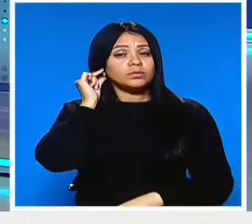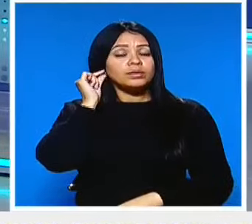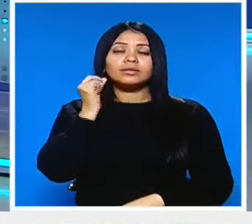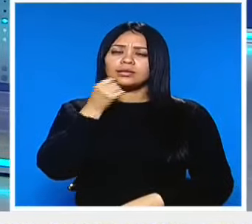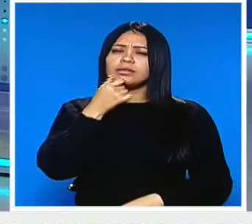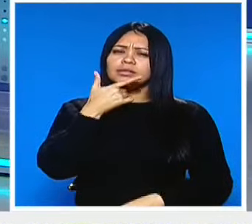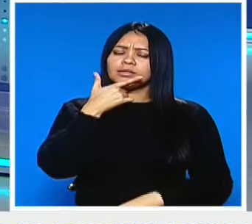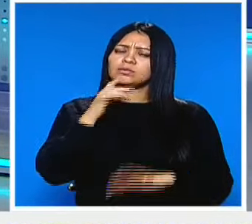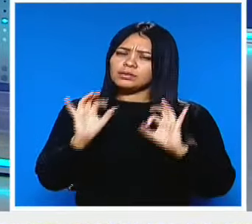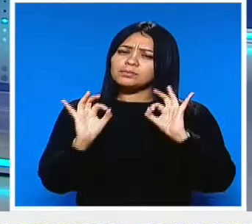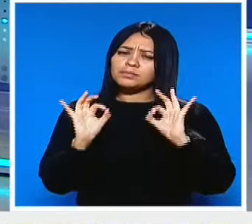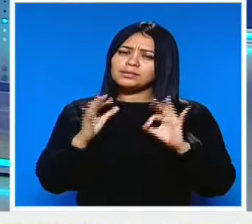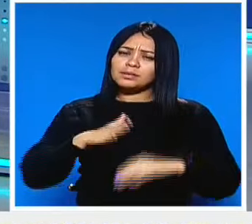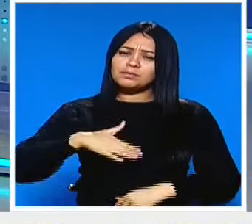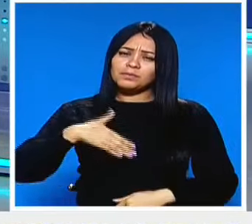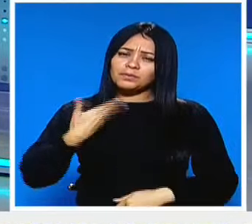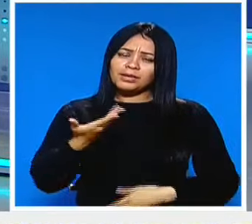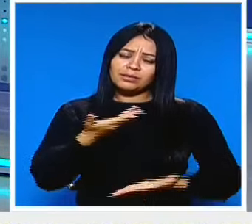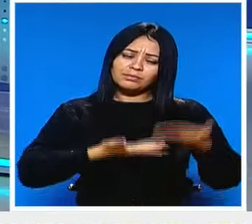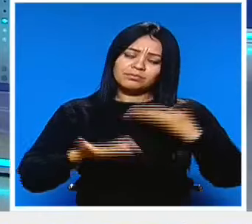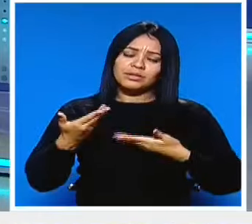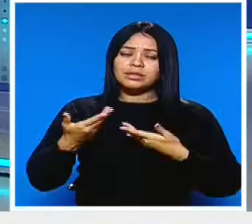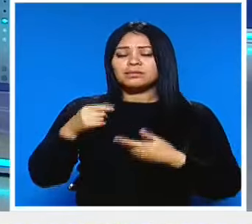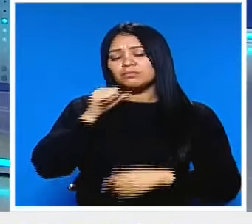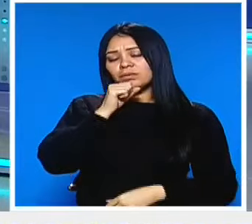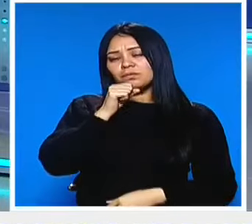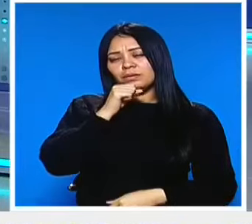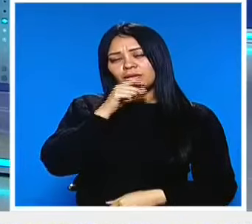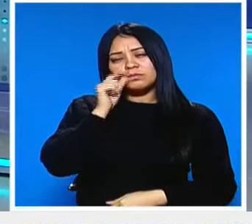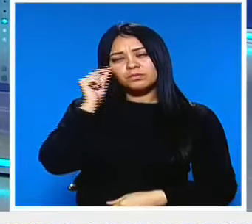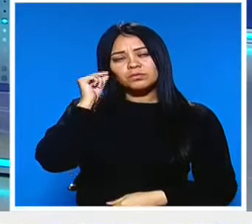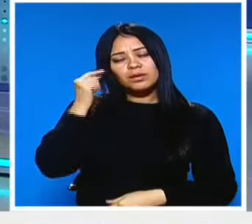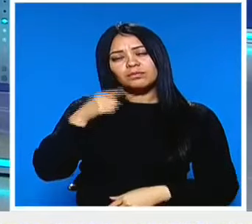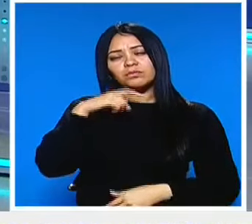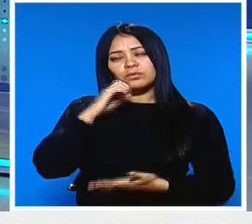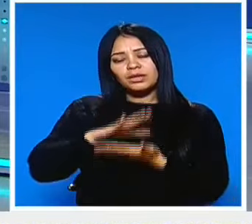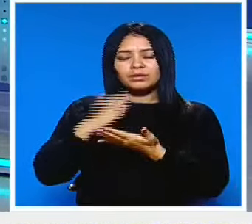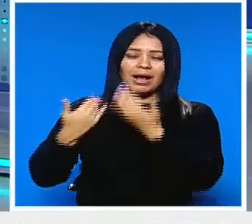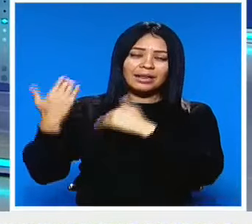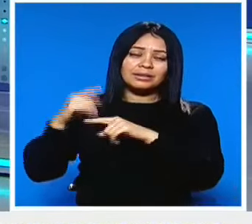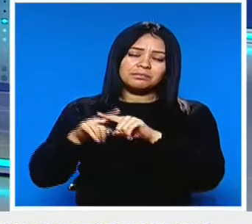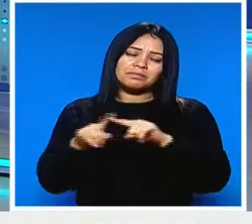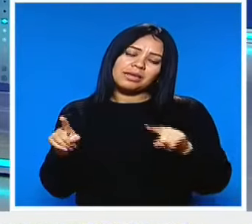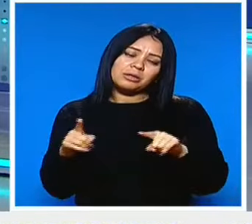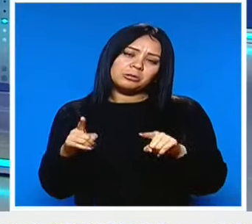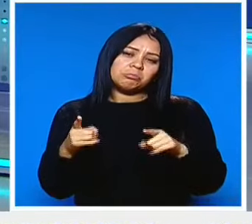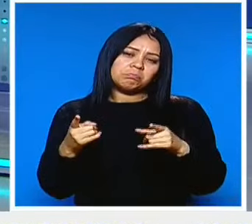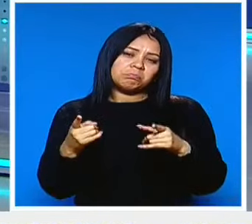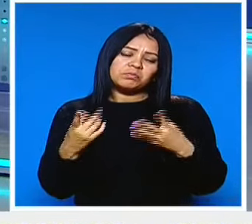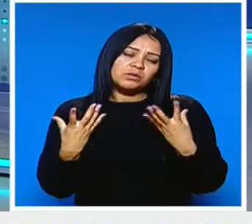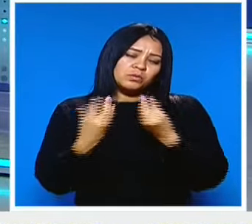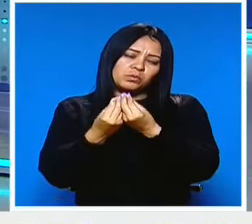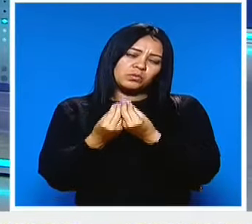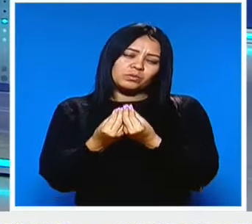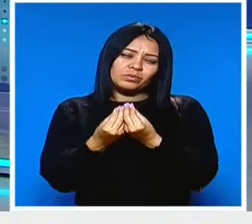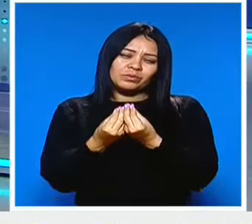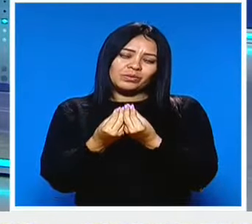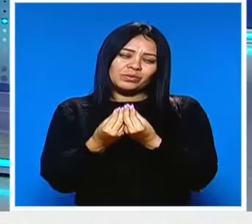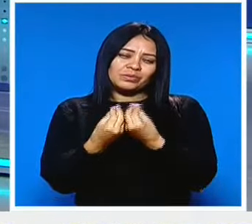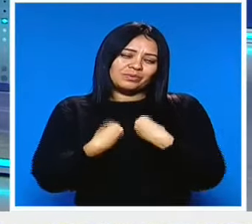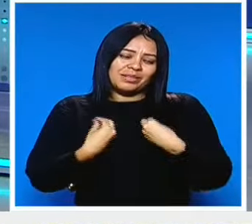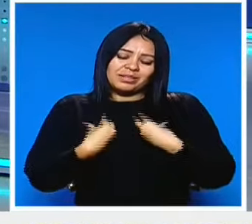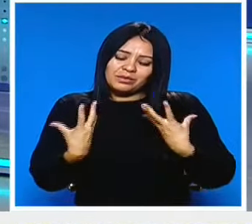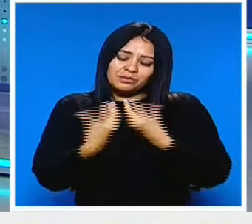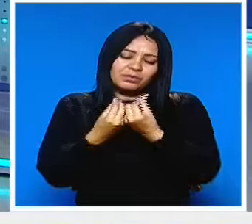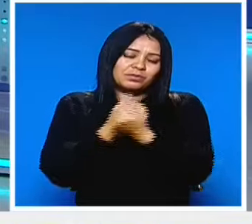¿verdad? Y qué especial poder compartir. Ya yo perdí a los míos, pero cuando estuvieron en vida, no solo les di una pijamada, no sé si una pijamada, pero sí les di